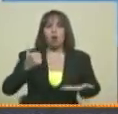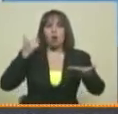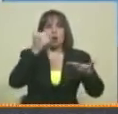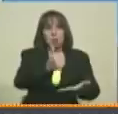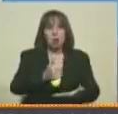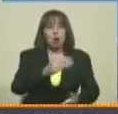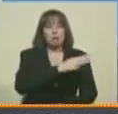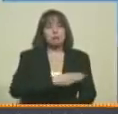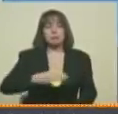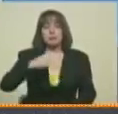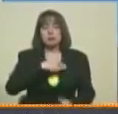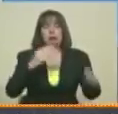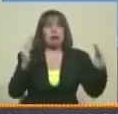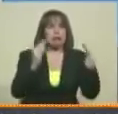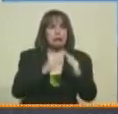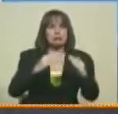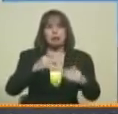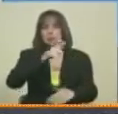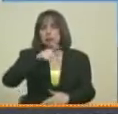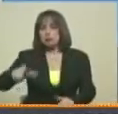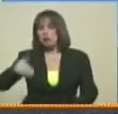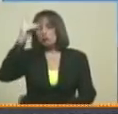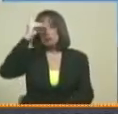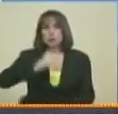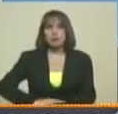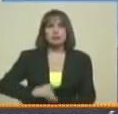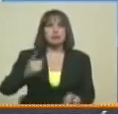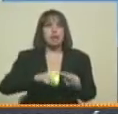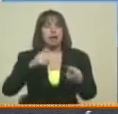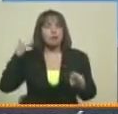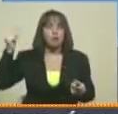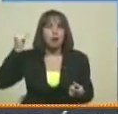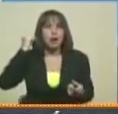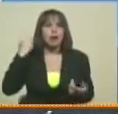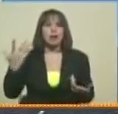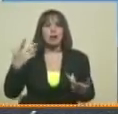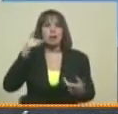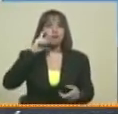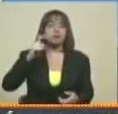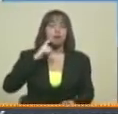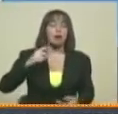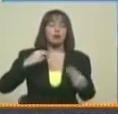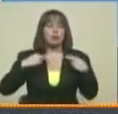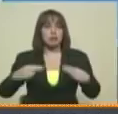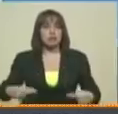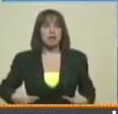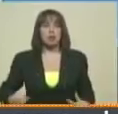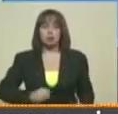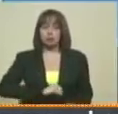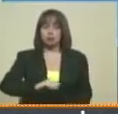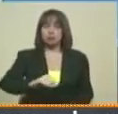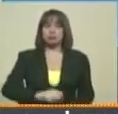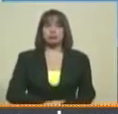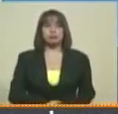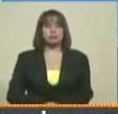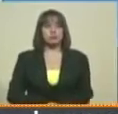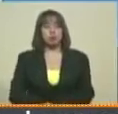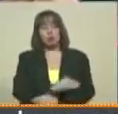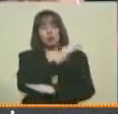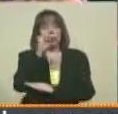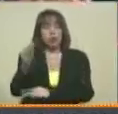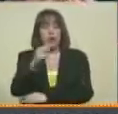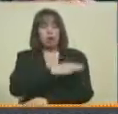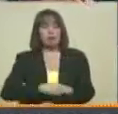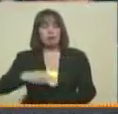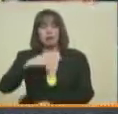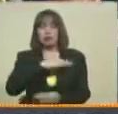de la Patria, a las personas con alguna discapacidad, a las mujeres del parto humanizado, protegiendo la gran misión